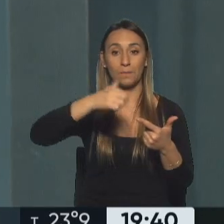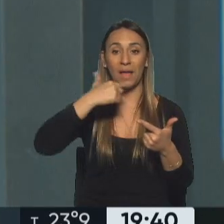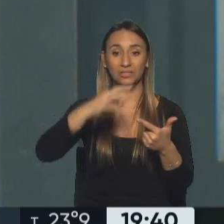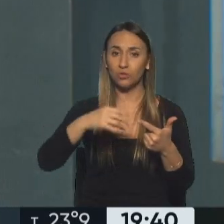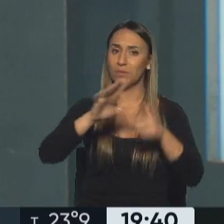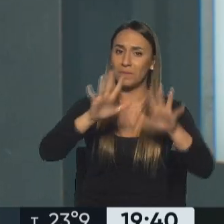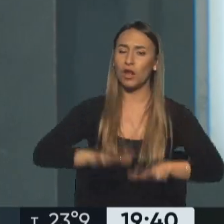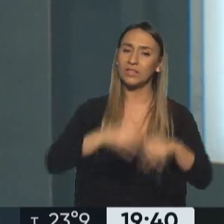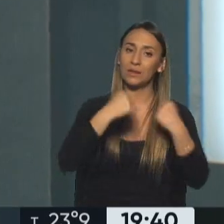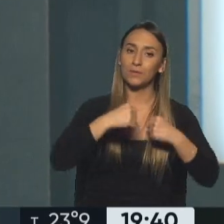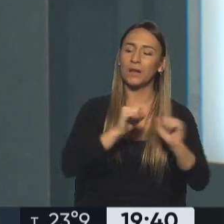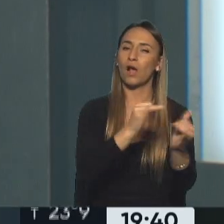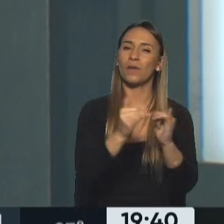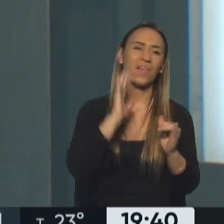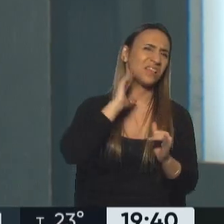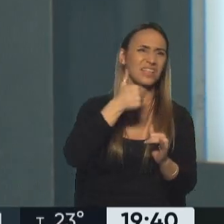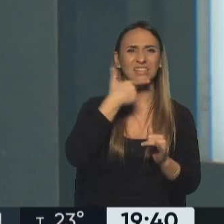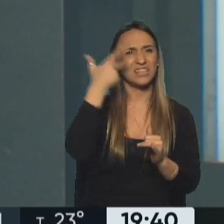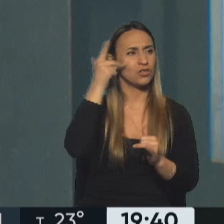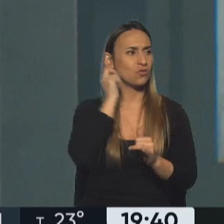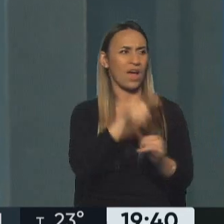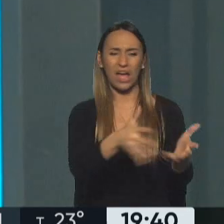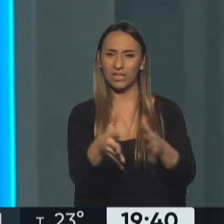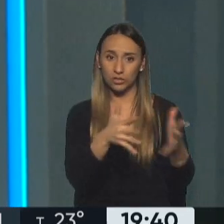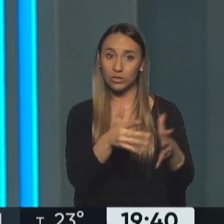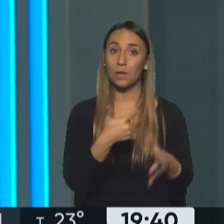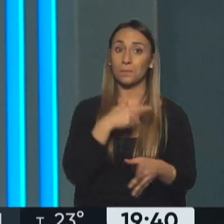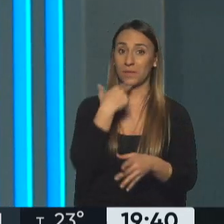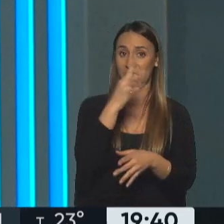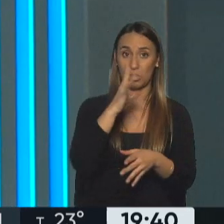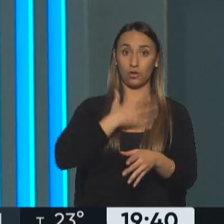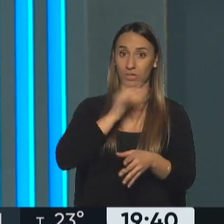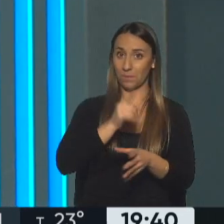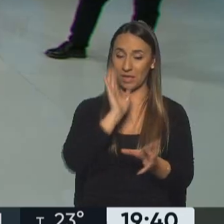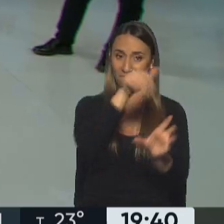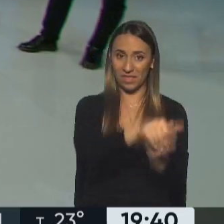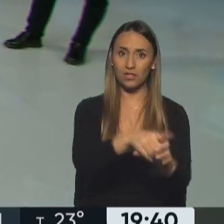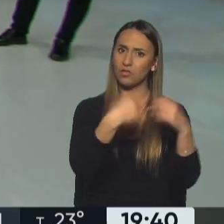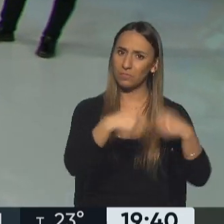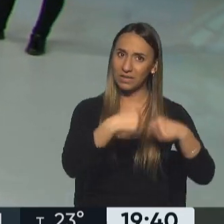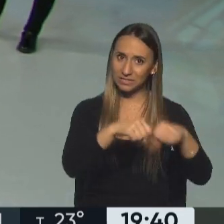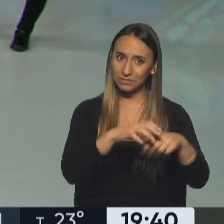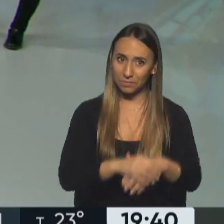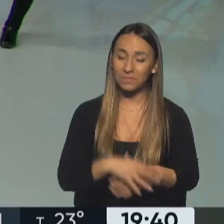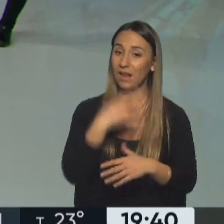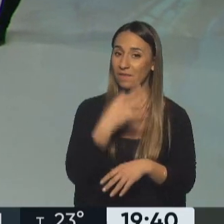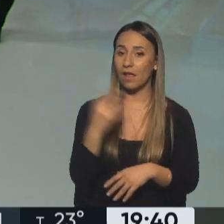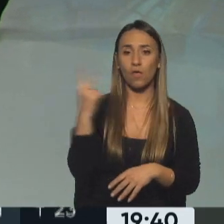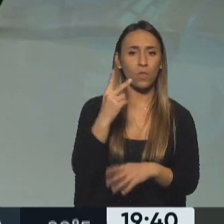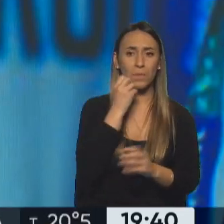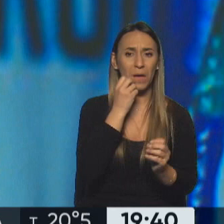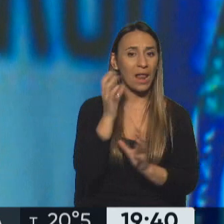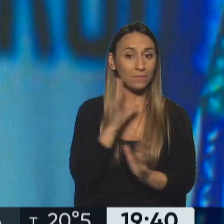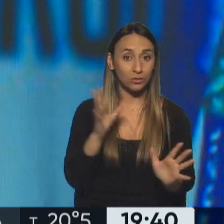muchachos de 16, 17, 18 años. Ahí estuvo mi hijo participando, Joaquín. Maravilloso, dos tipos espectaculares. No tienen